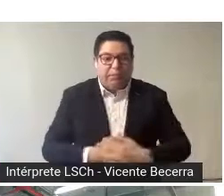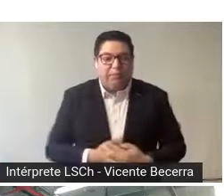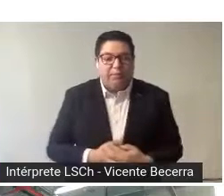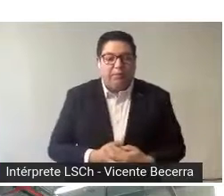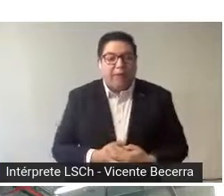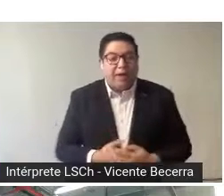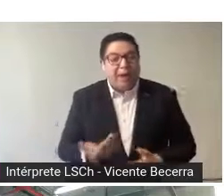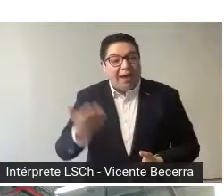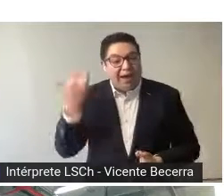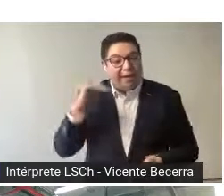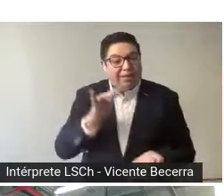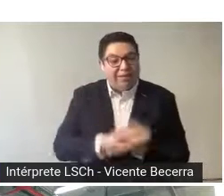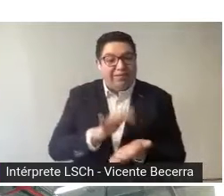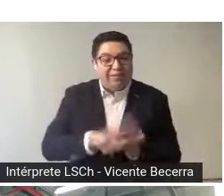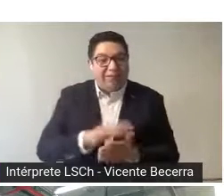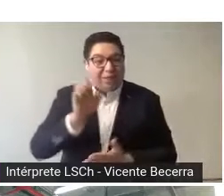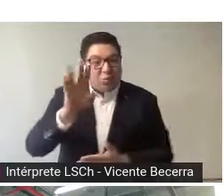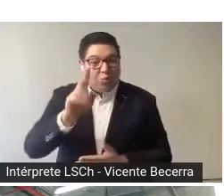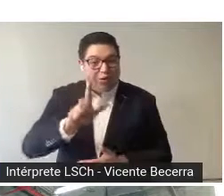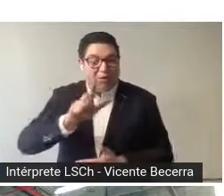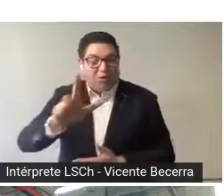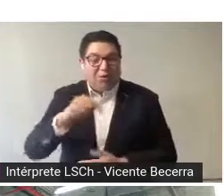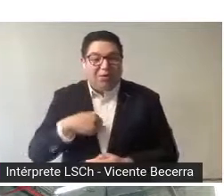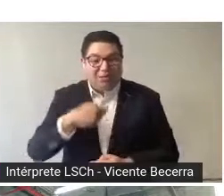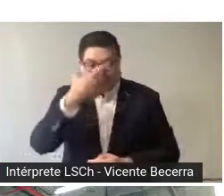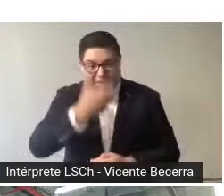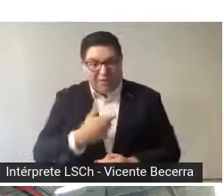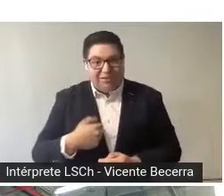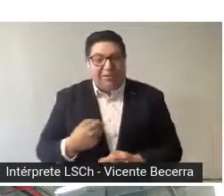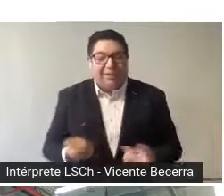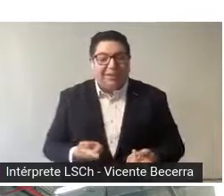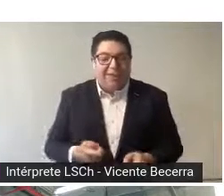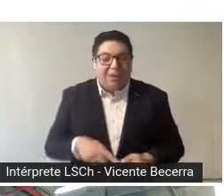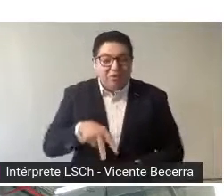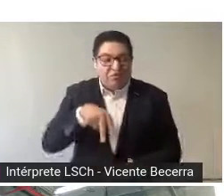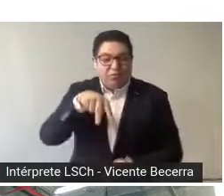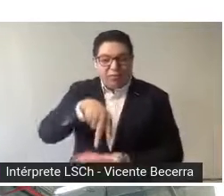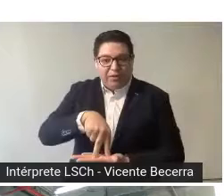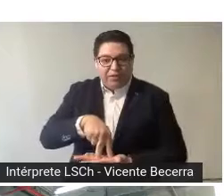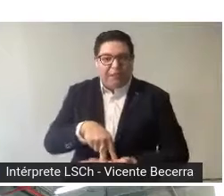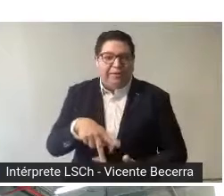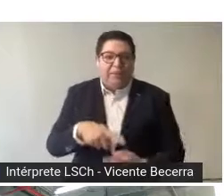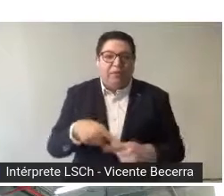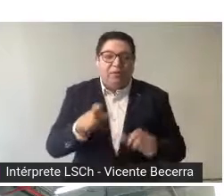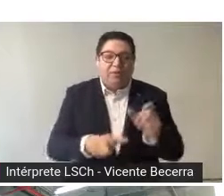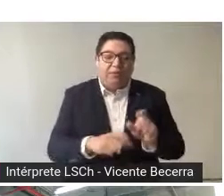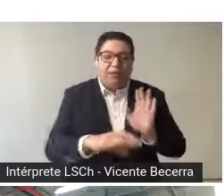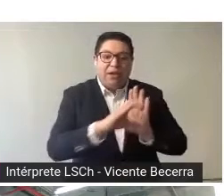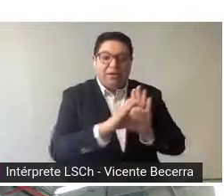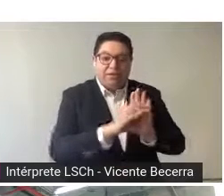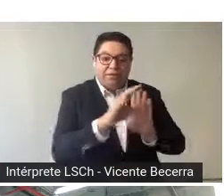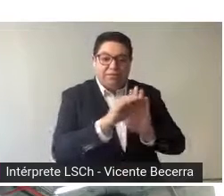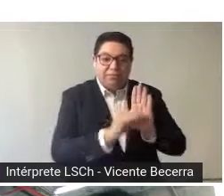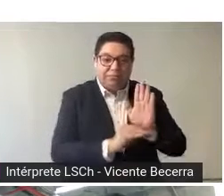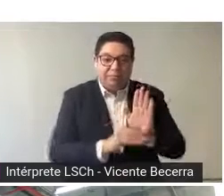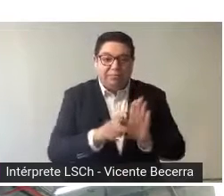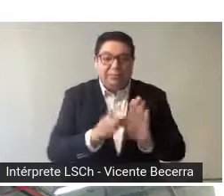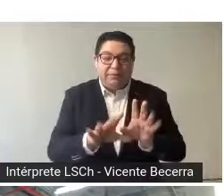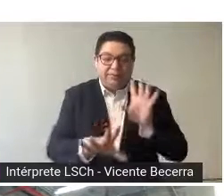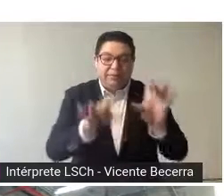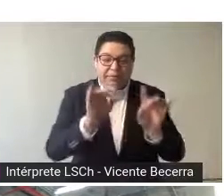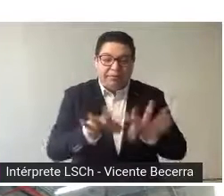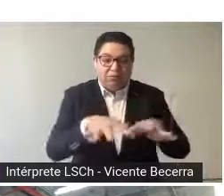4 de julio actuar en forma presencial con los convencionales constituyentes